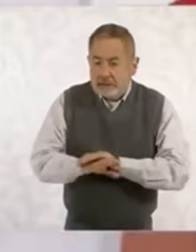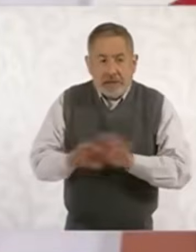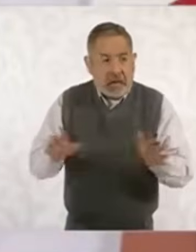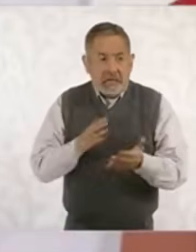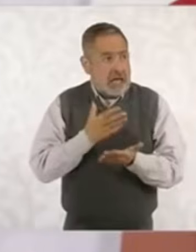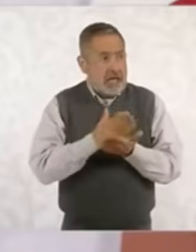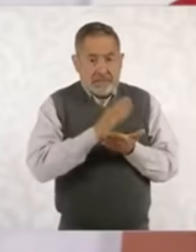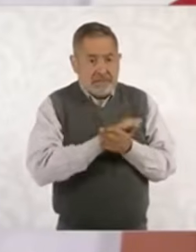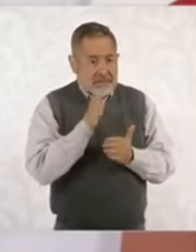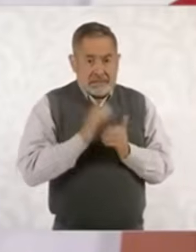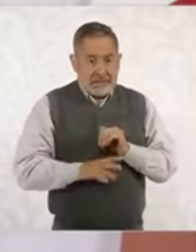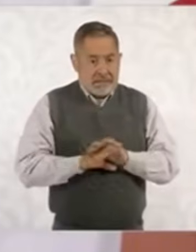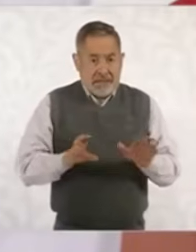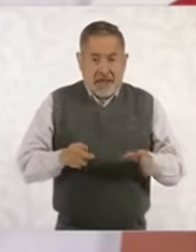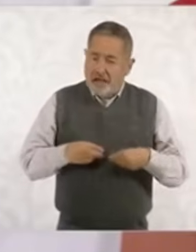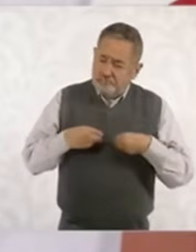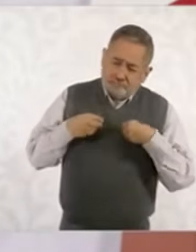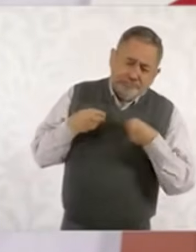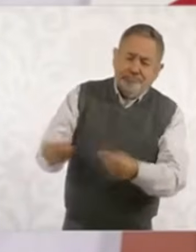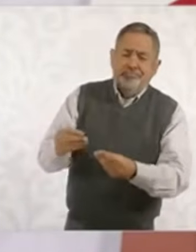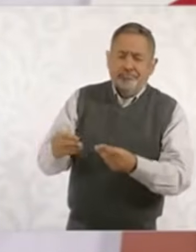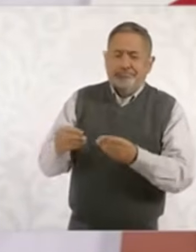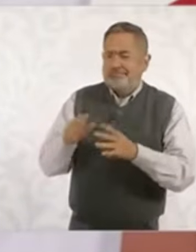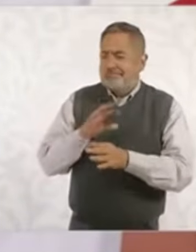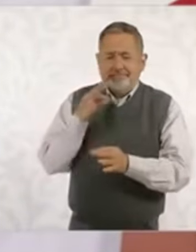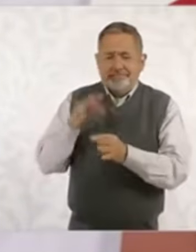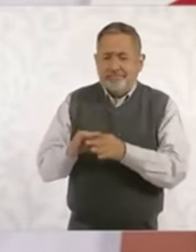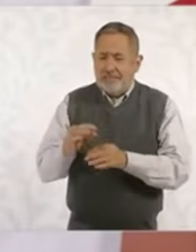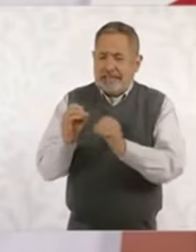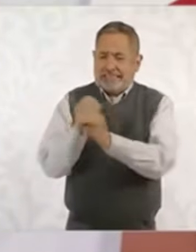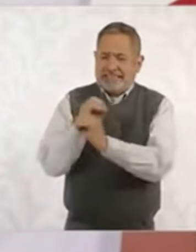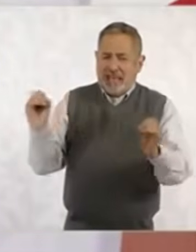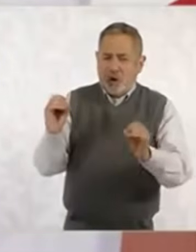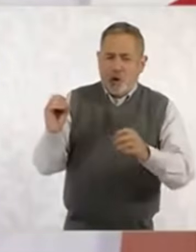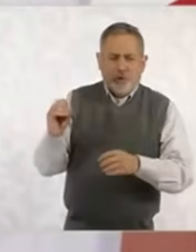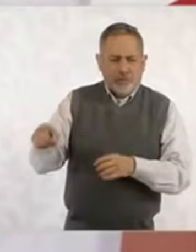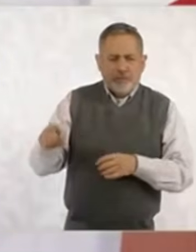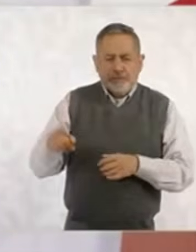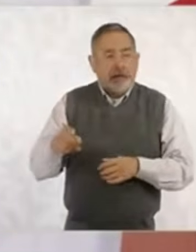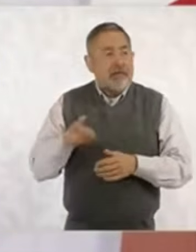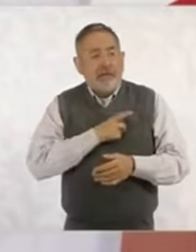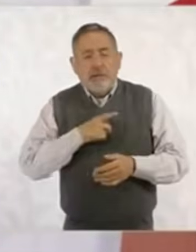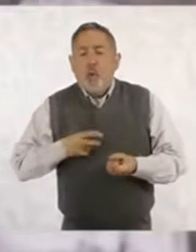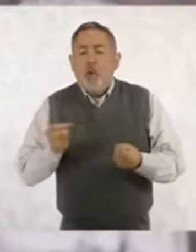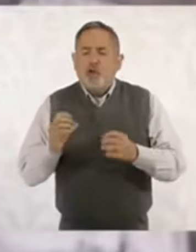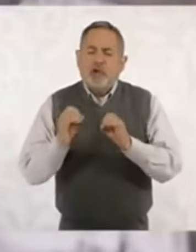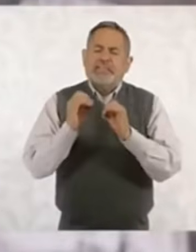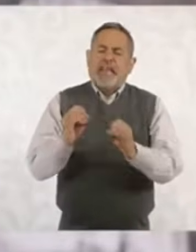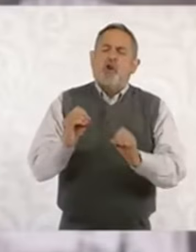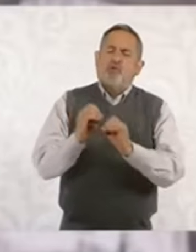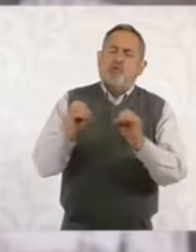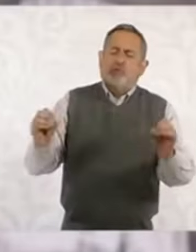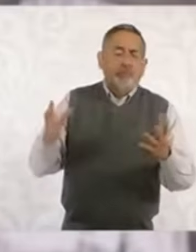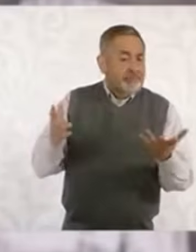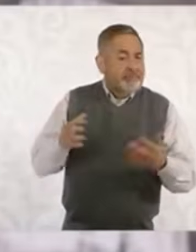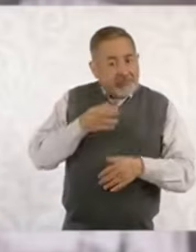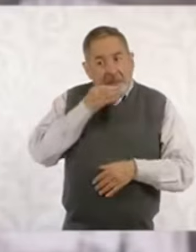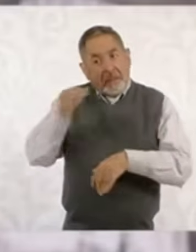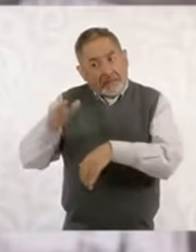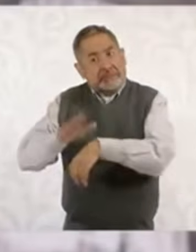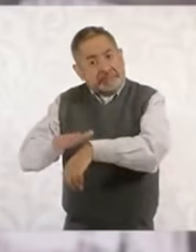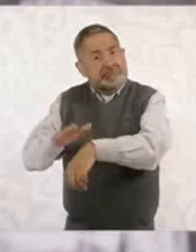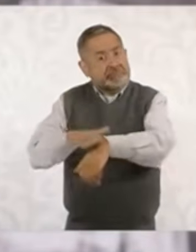con el FOBISTE, que hay estados de cuenta en ceros en 27 entidades. Y también esta misma